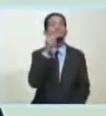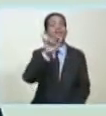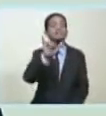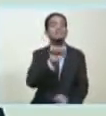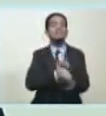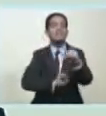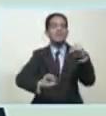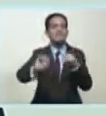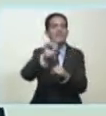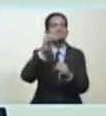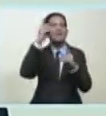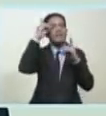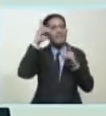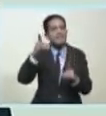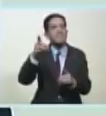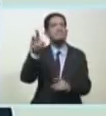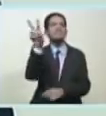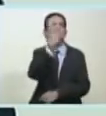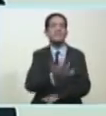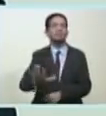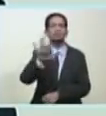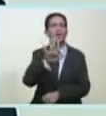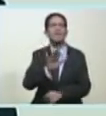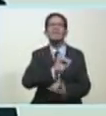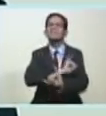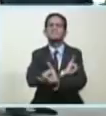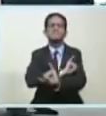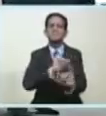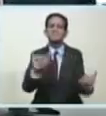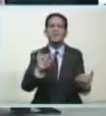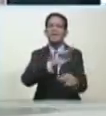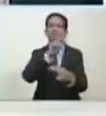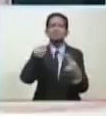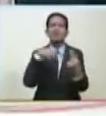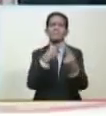de la dignidad de la patria venezolana. Ya basta de conspiraciones.